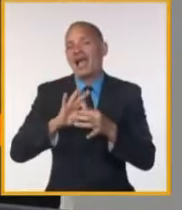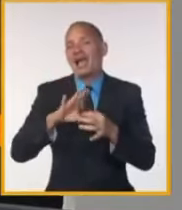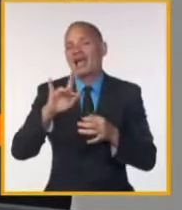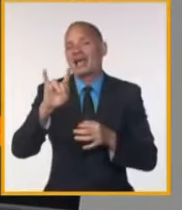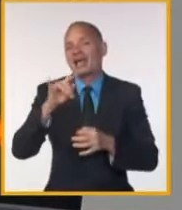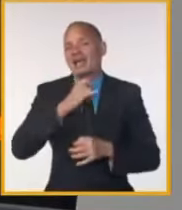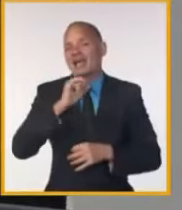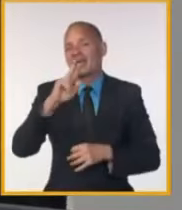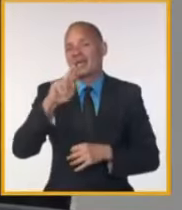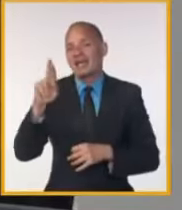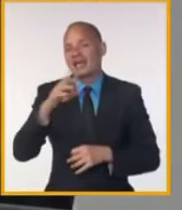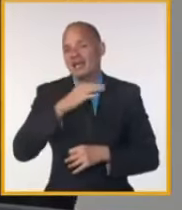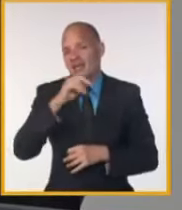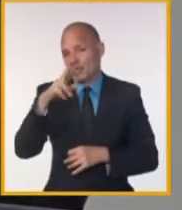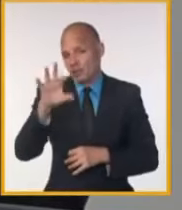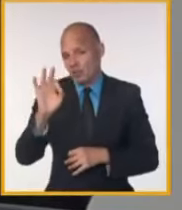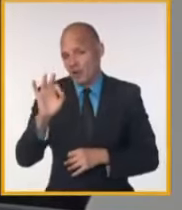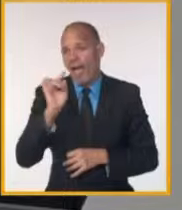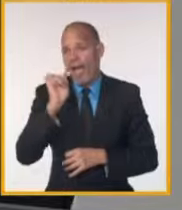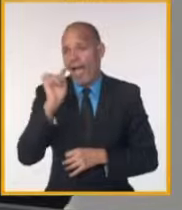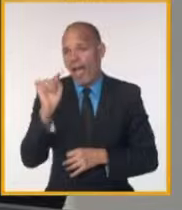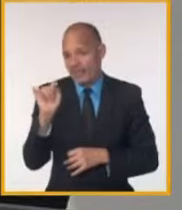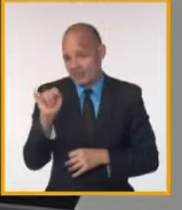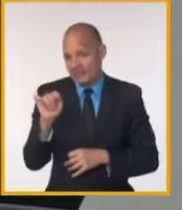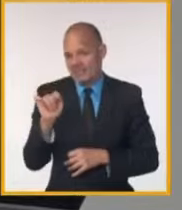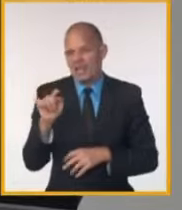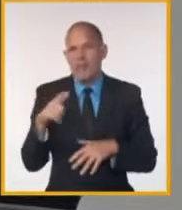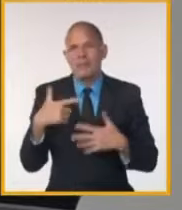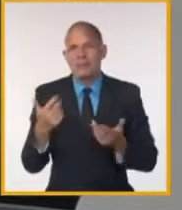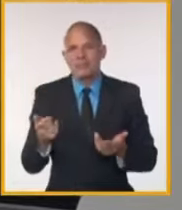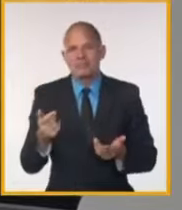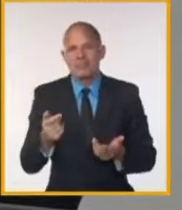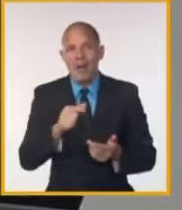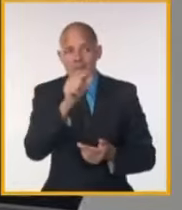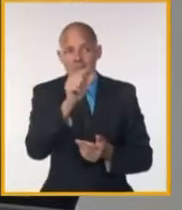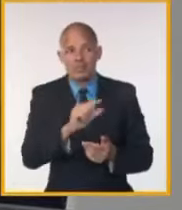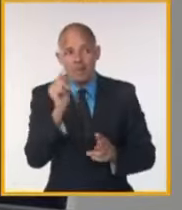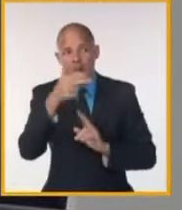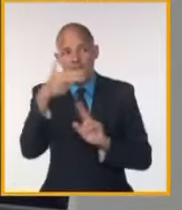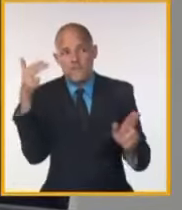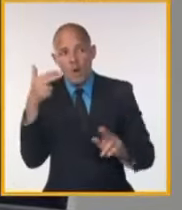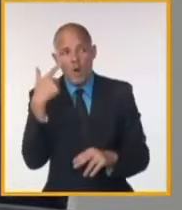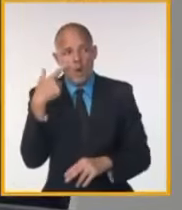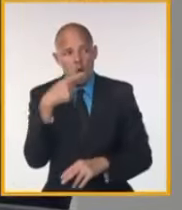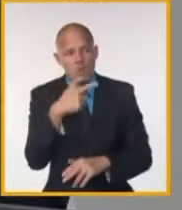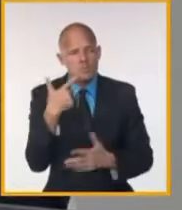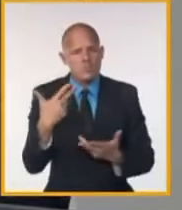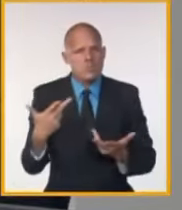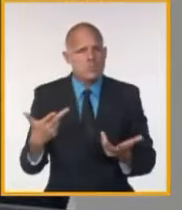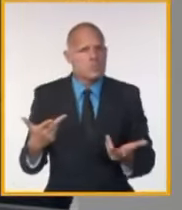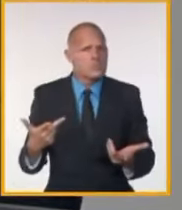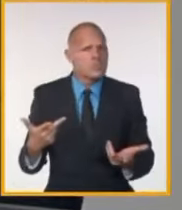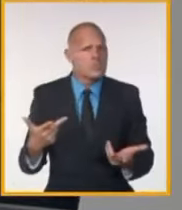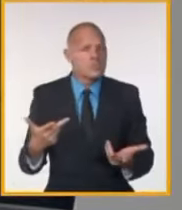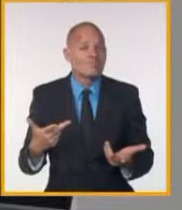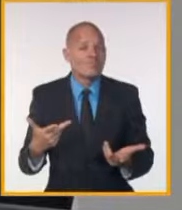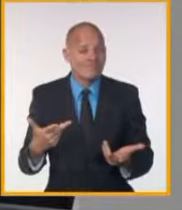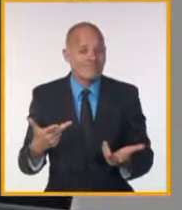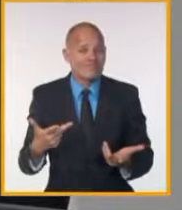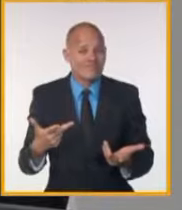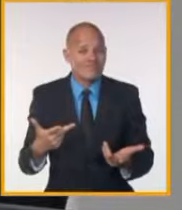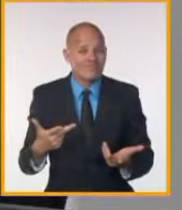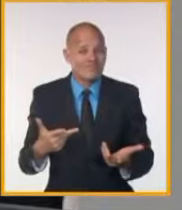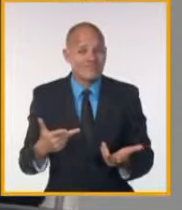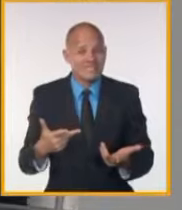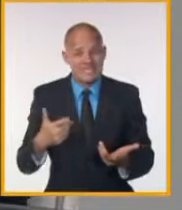poniendo eh una gran atención para disminuir la tensión